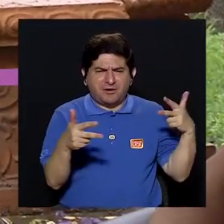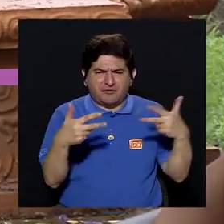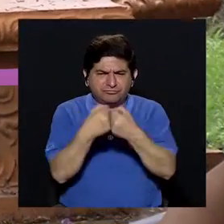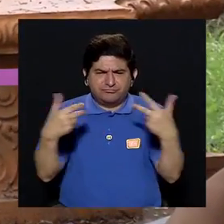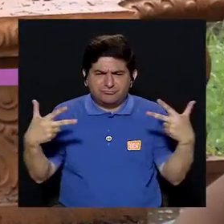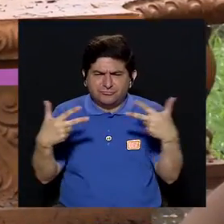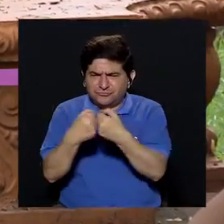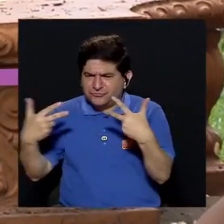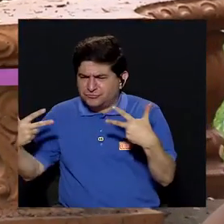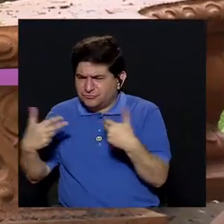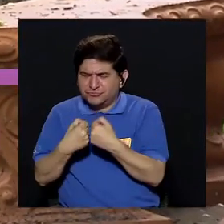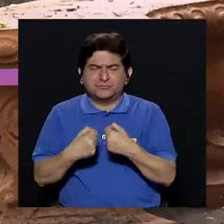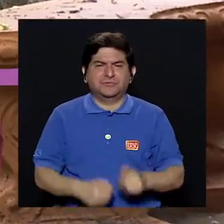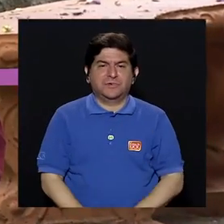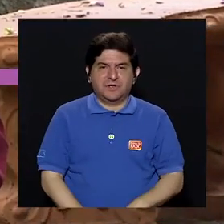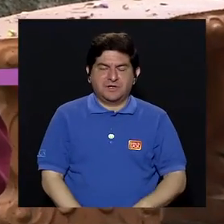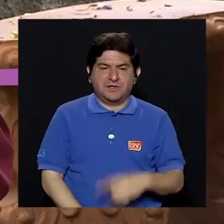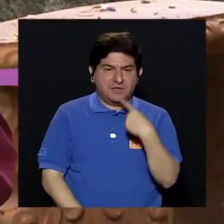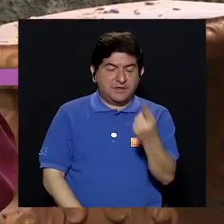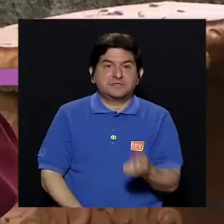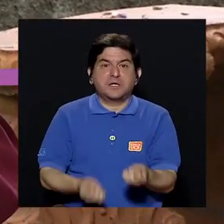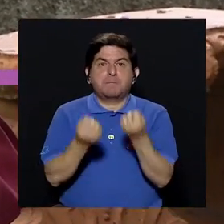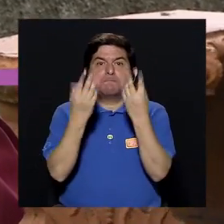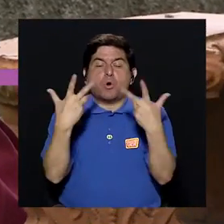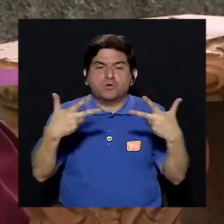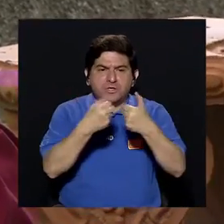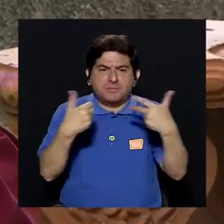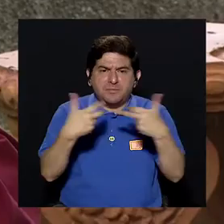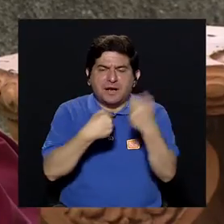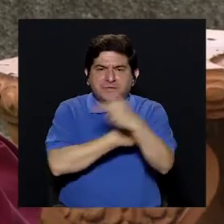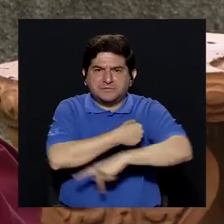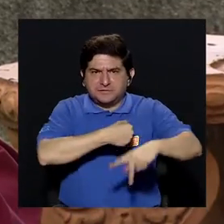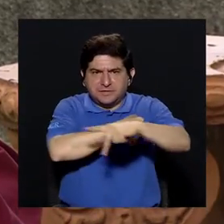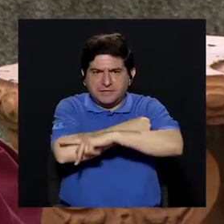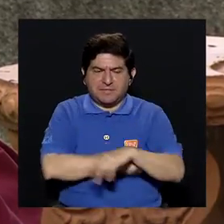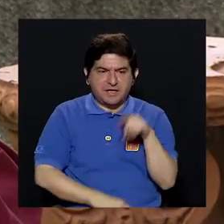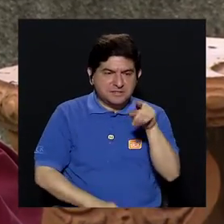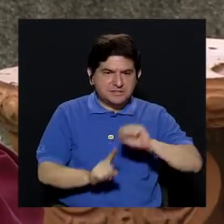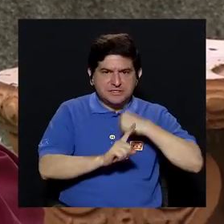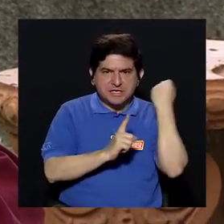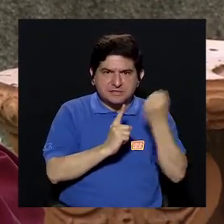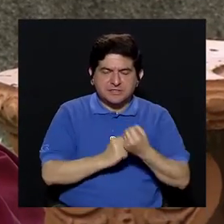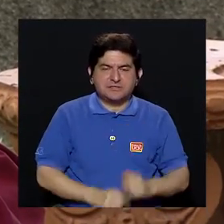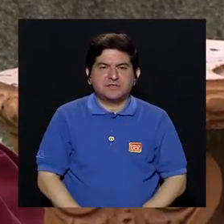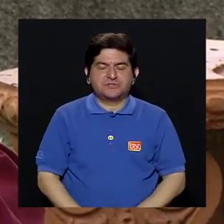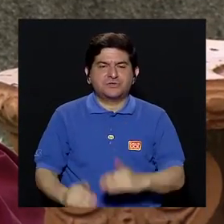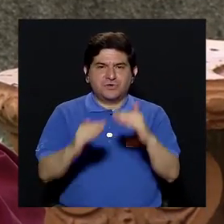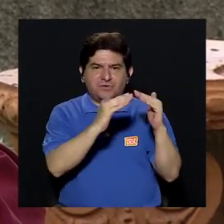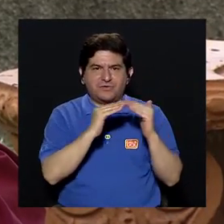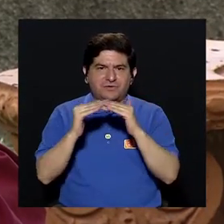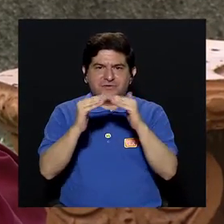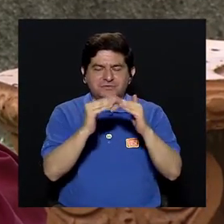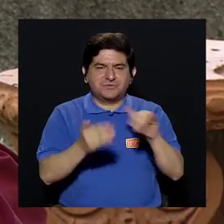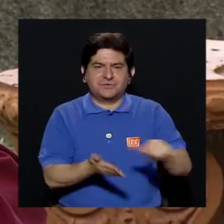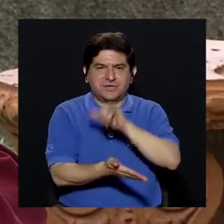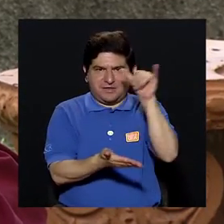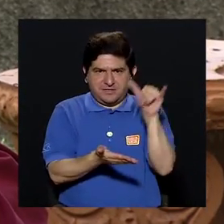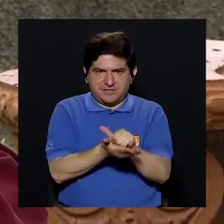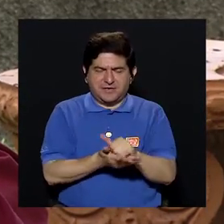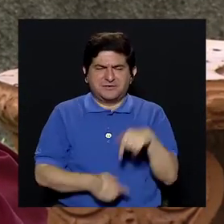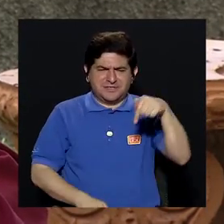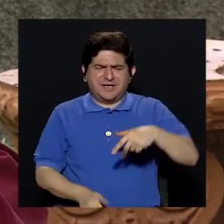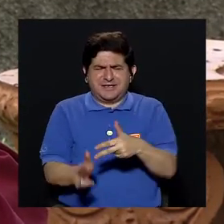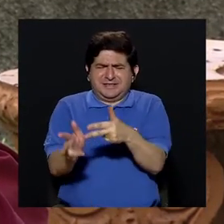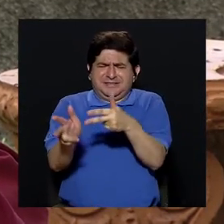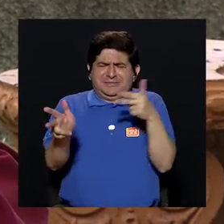que tenemos diariamente, ¿verdad? Discutíamos que hay una gran cantidad de choques en el país y muchos de esos ocurren en el área metropolitana de San José, que además es el